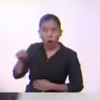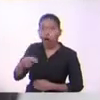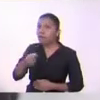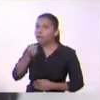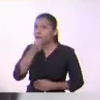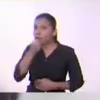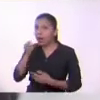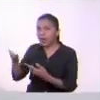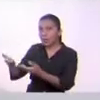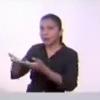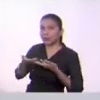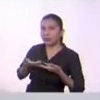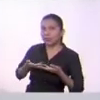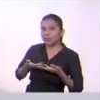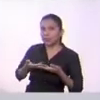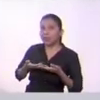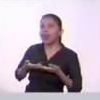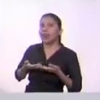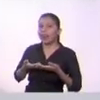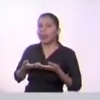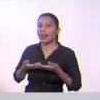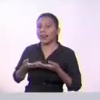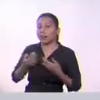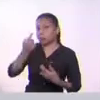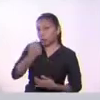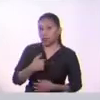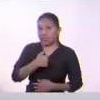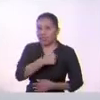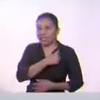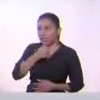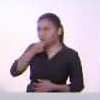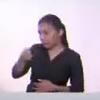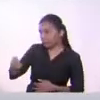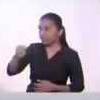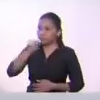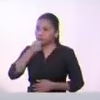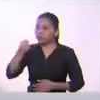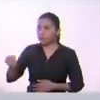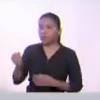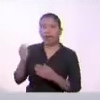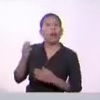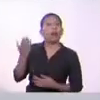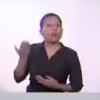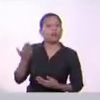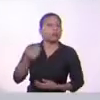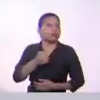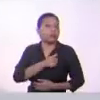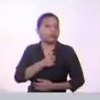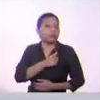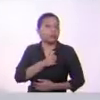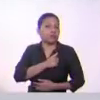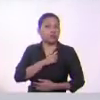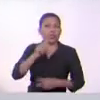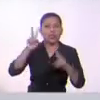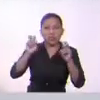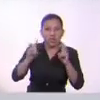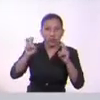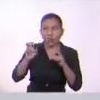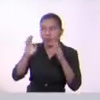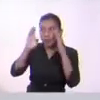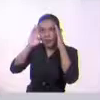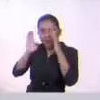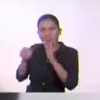la entrevista. El entrevistador debe poner atención detallada a lo que se está